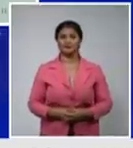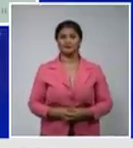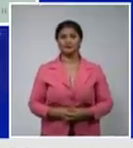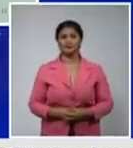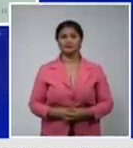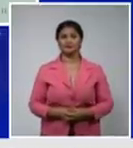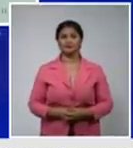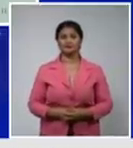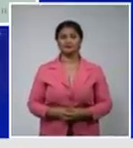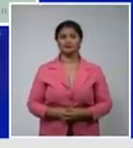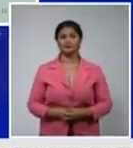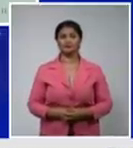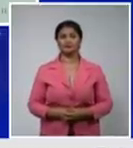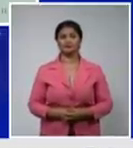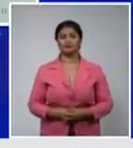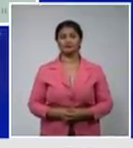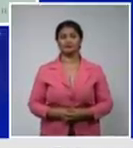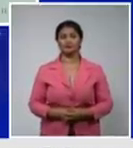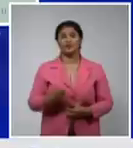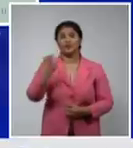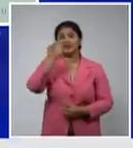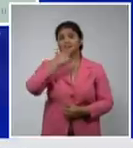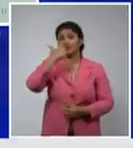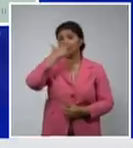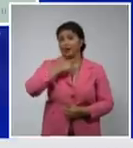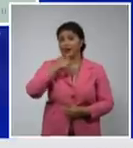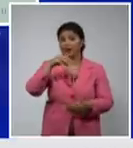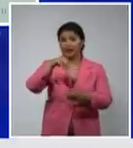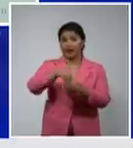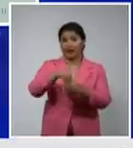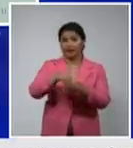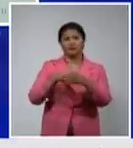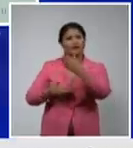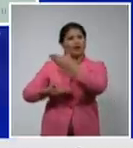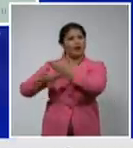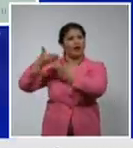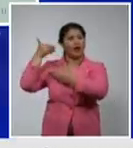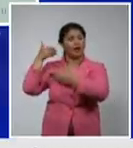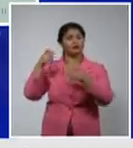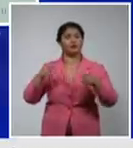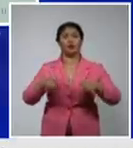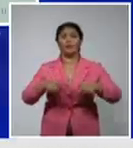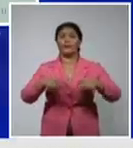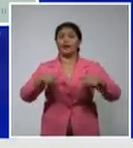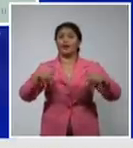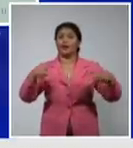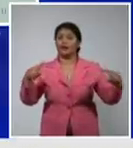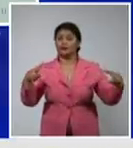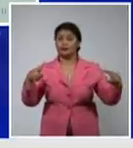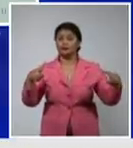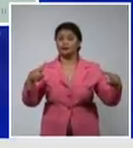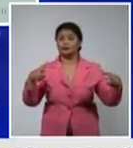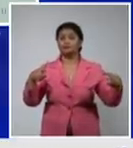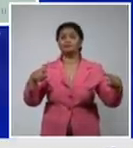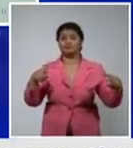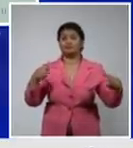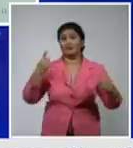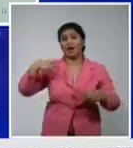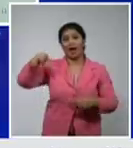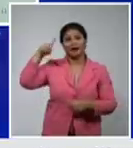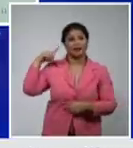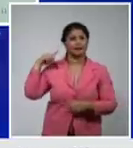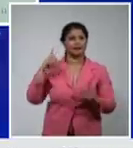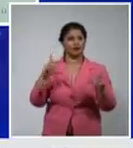también venía con un incremento de la transmisión, ayer también disminuyen 4